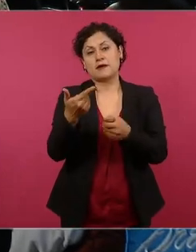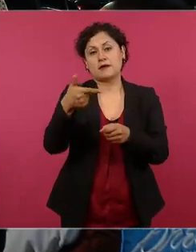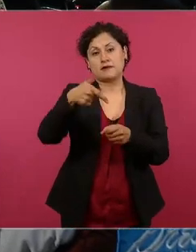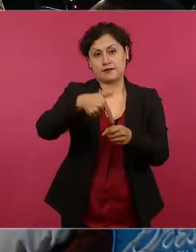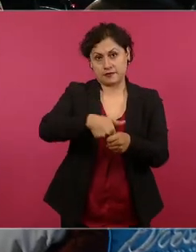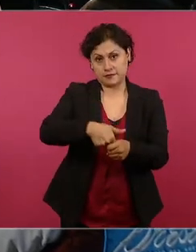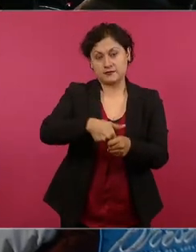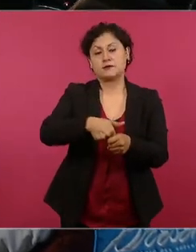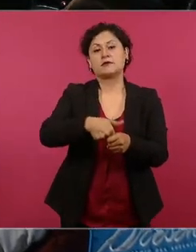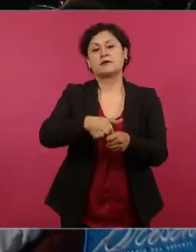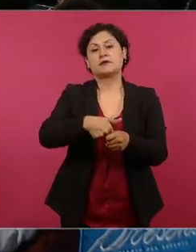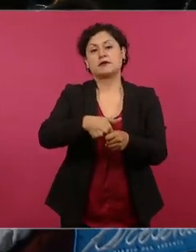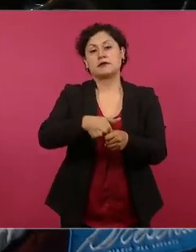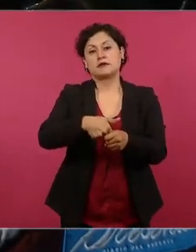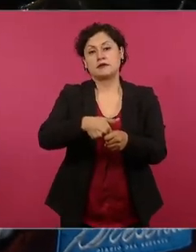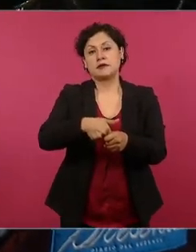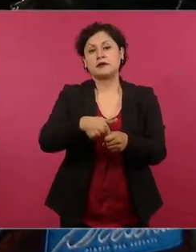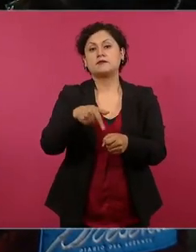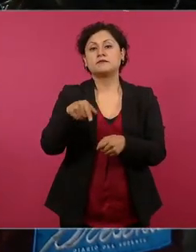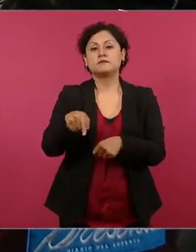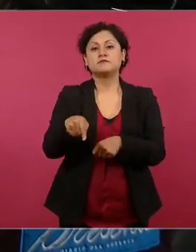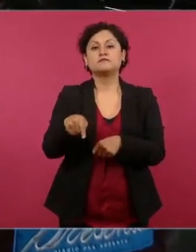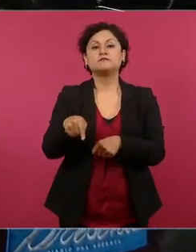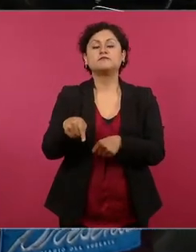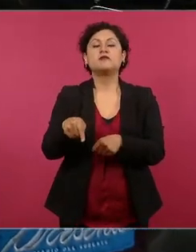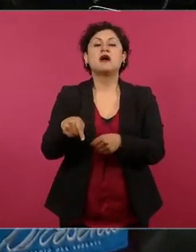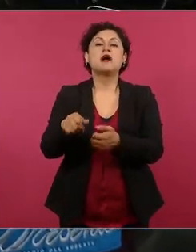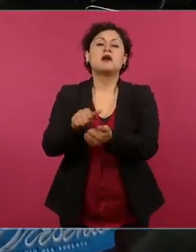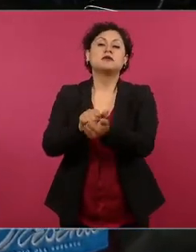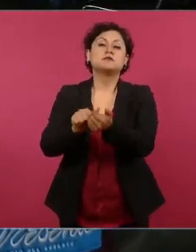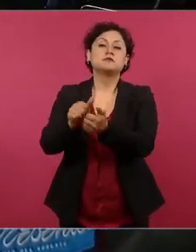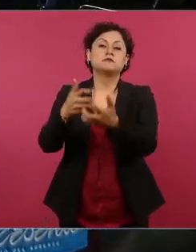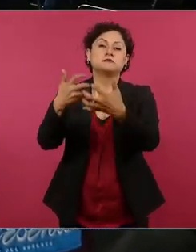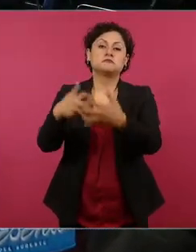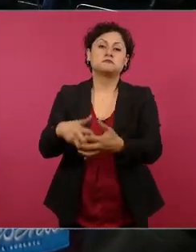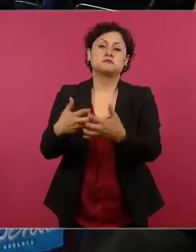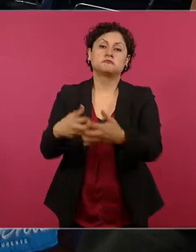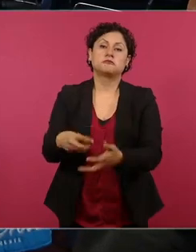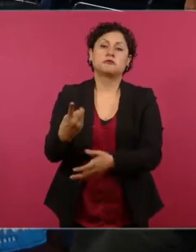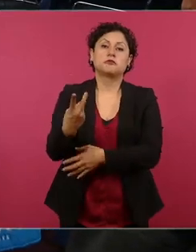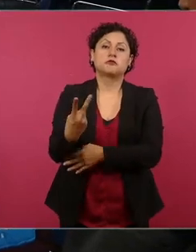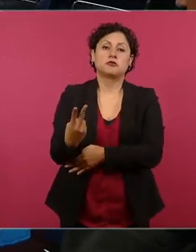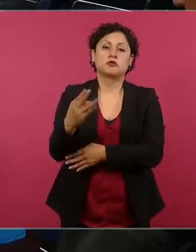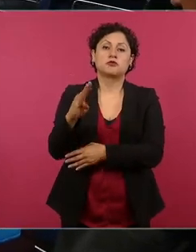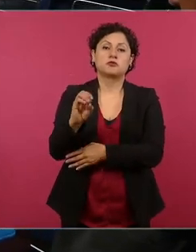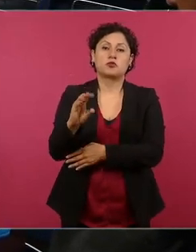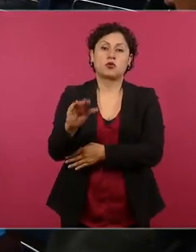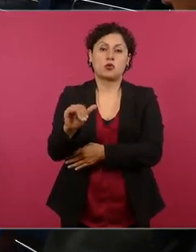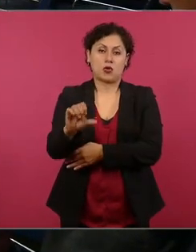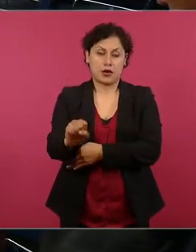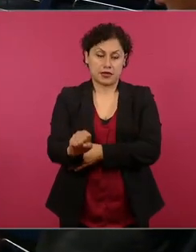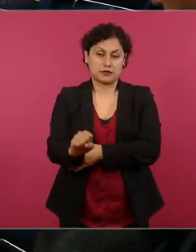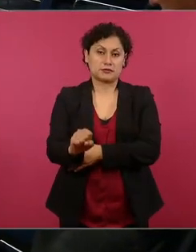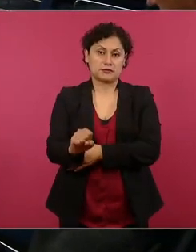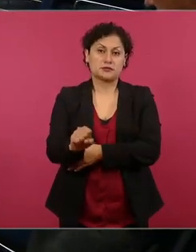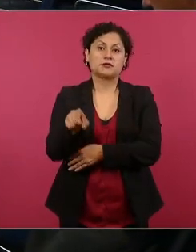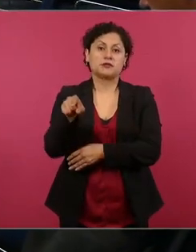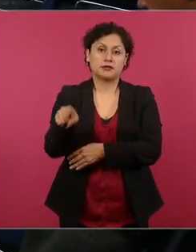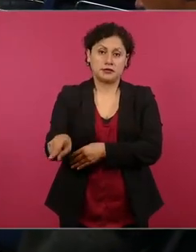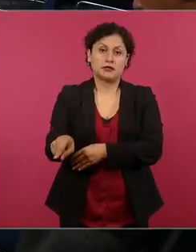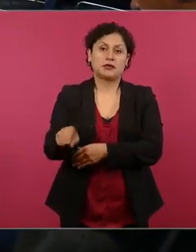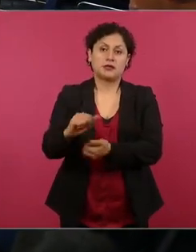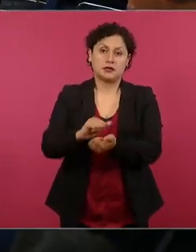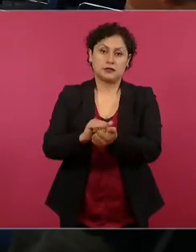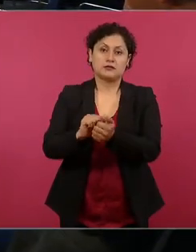terminal de, más bien la refinería de Dos Bocas, la refinería Olmeca, con gasolina, con